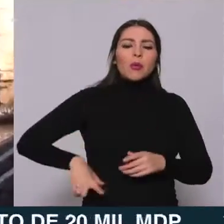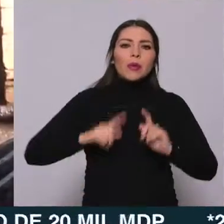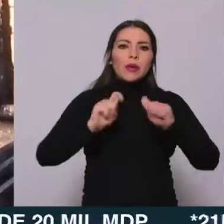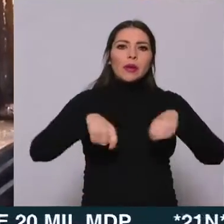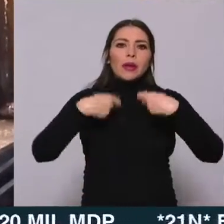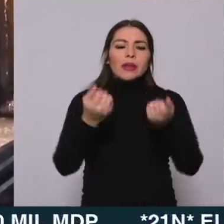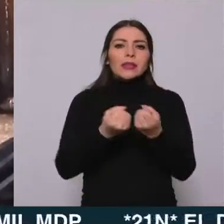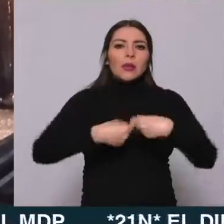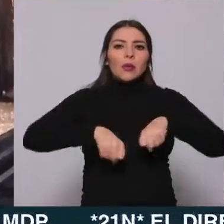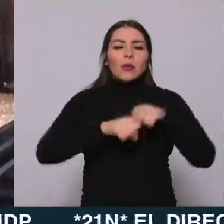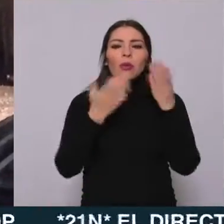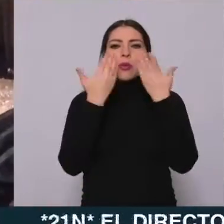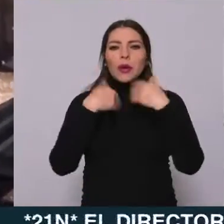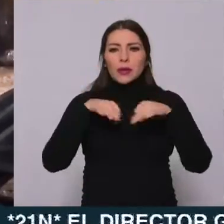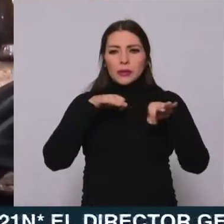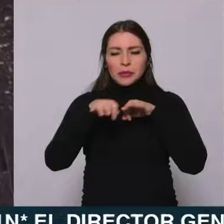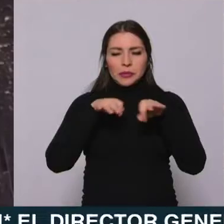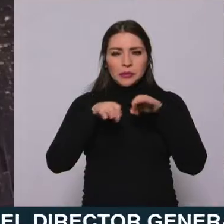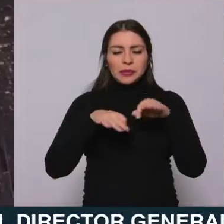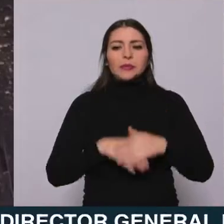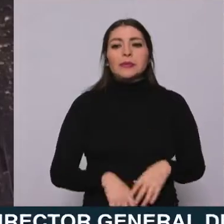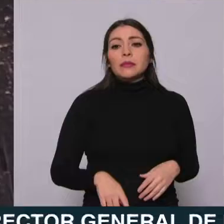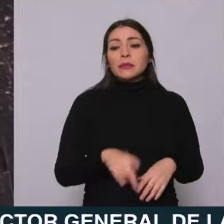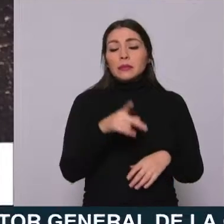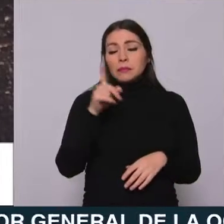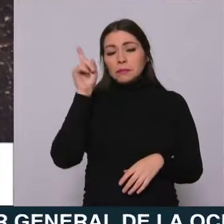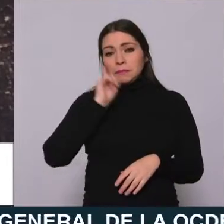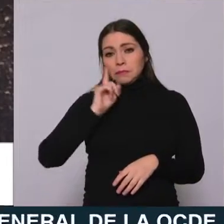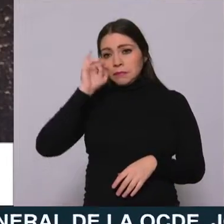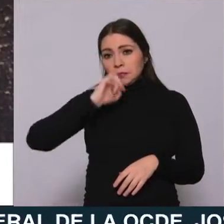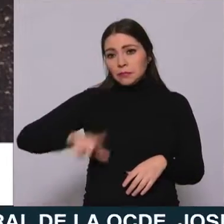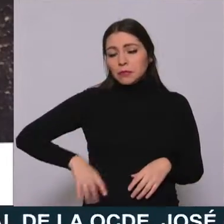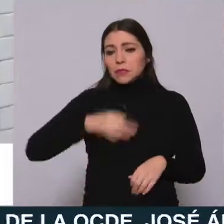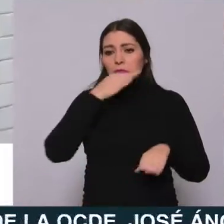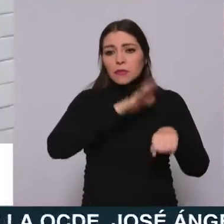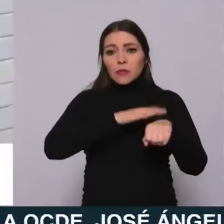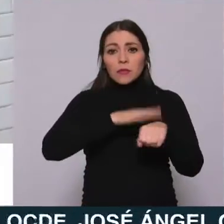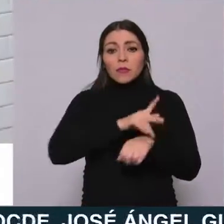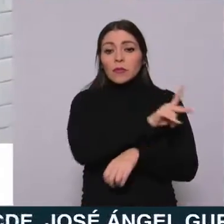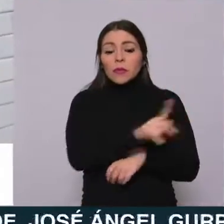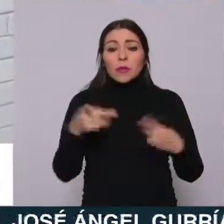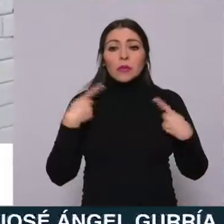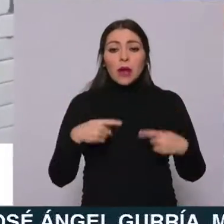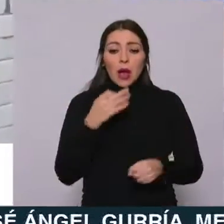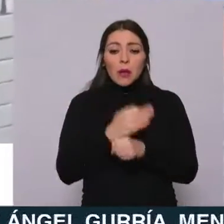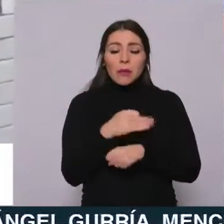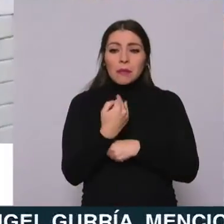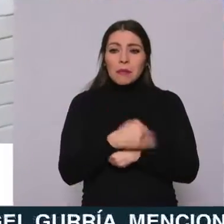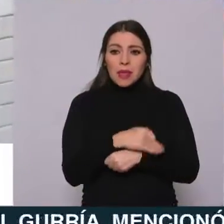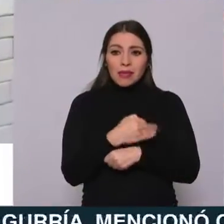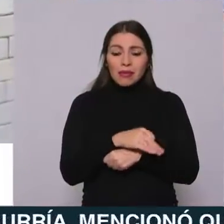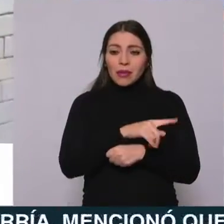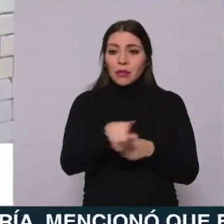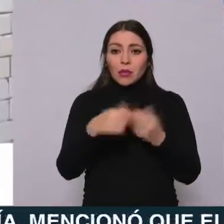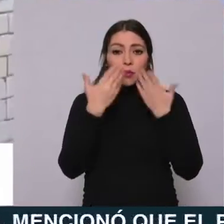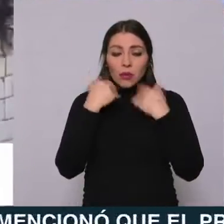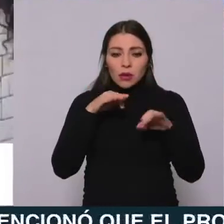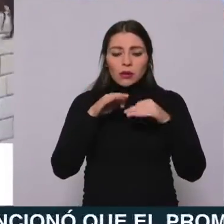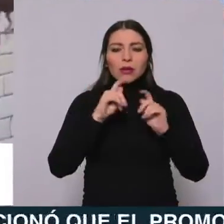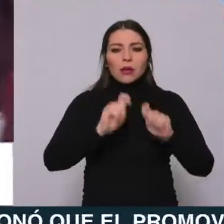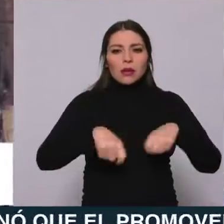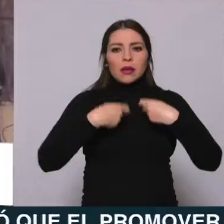se lleven a cabo, todos los locatarios afectados recibirán el seguro de desempleo y serán reubicados en carpas para que puedan seguir